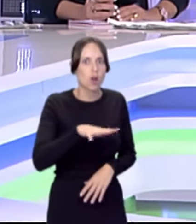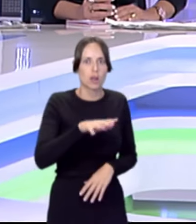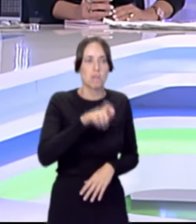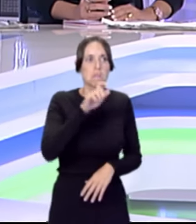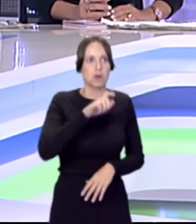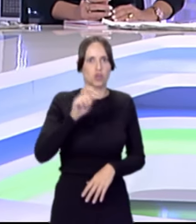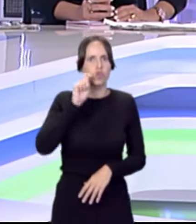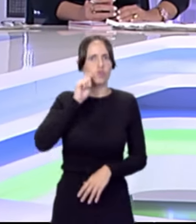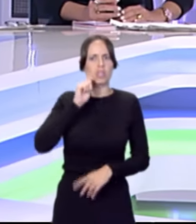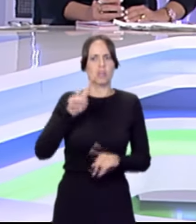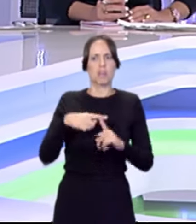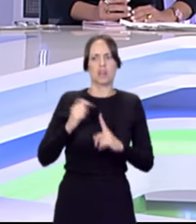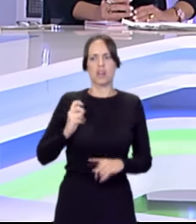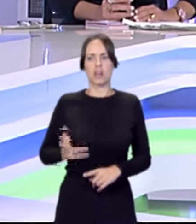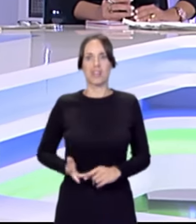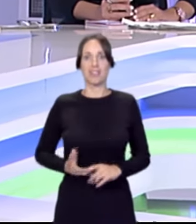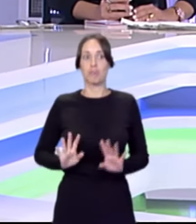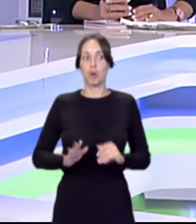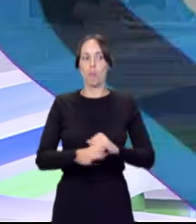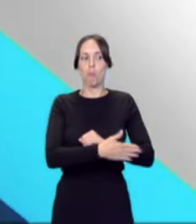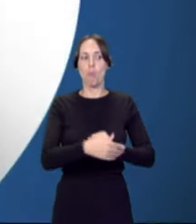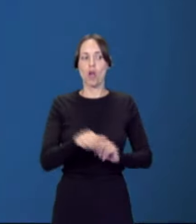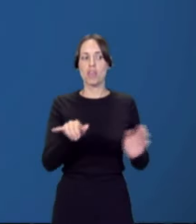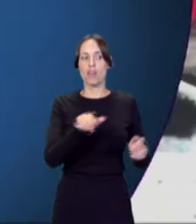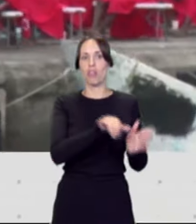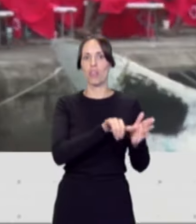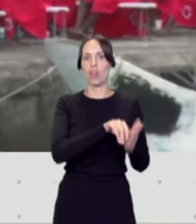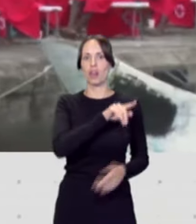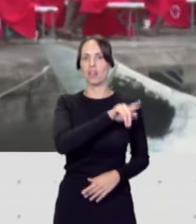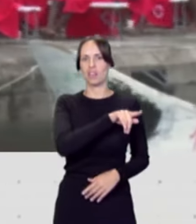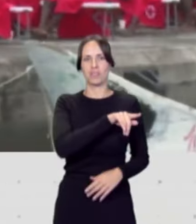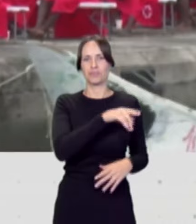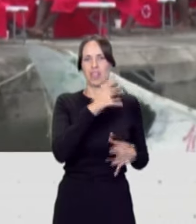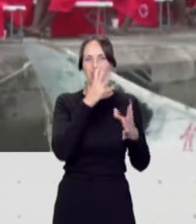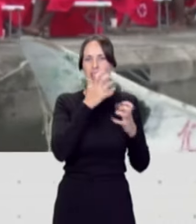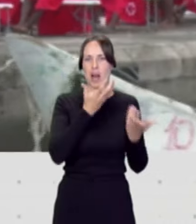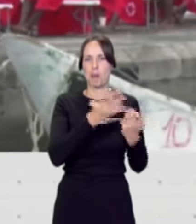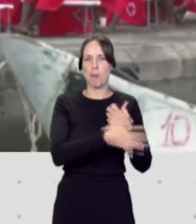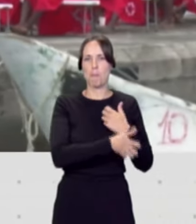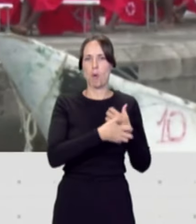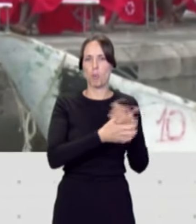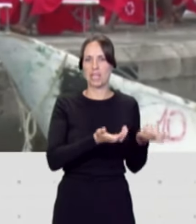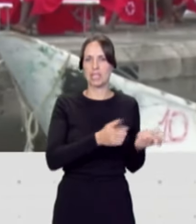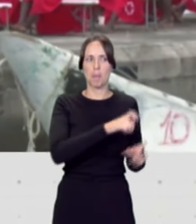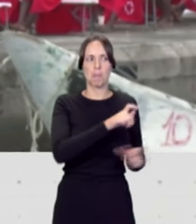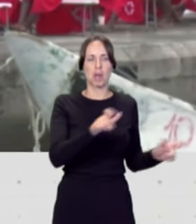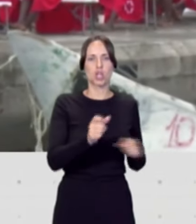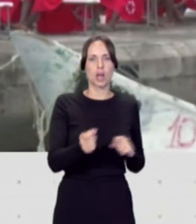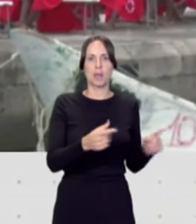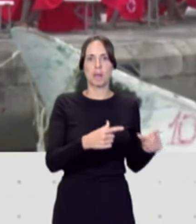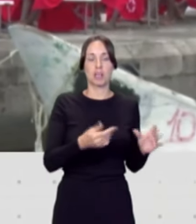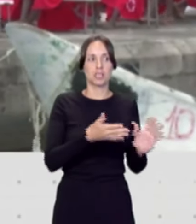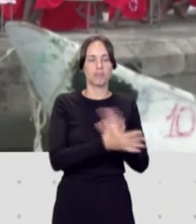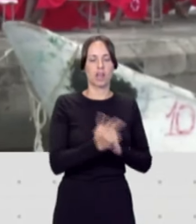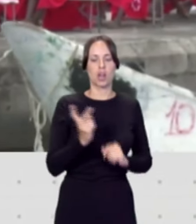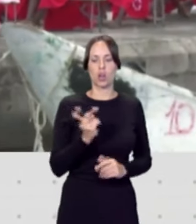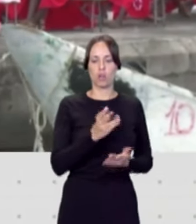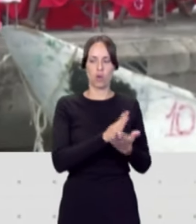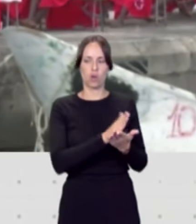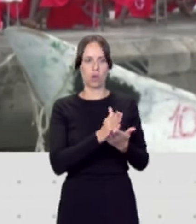pero al otro lado del muelle está llegando el drama, la pobreza, los migrantes con embarcaciones. A mí esa imagen, ese espejo, a mí siempre me ha impactado.